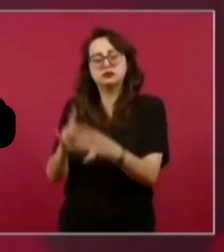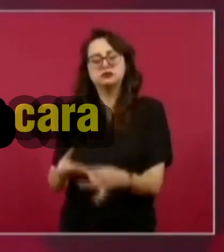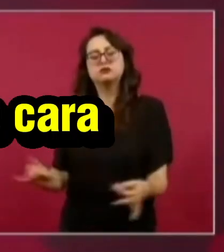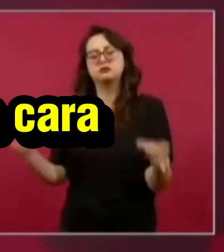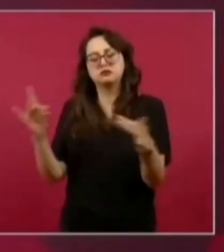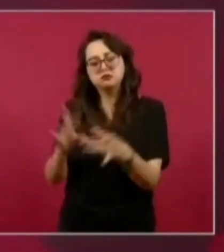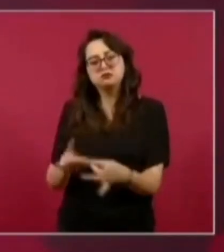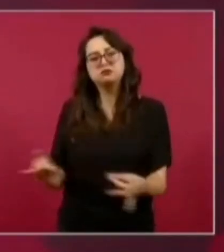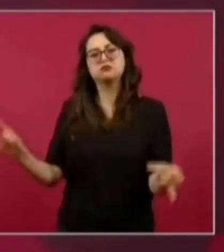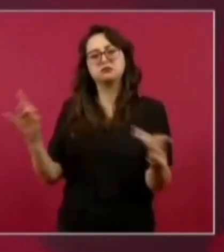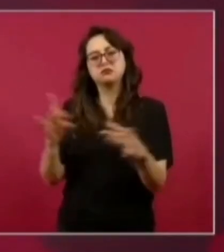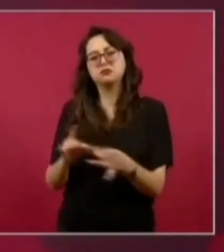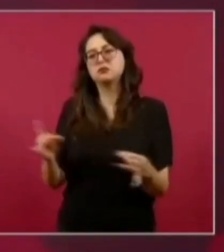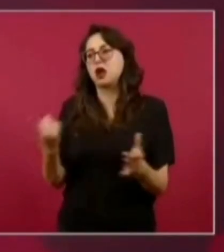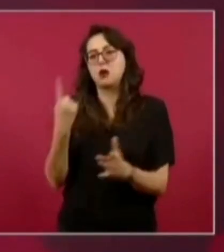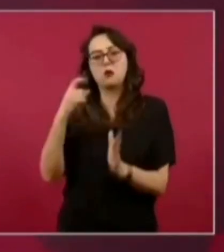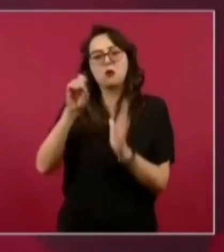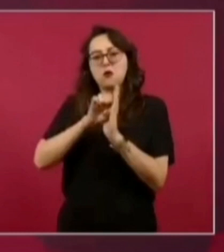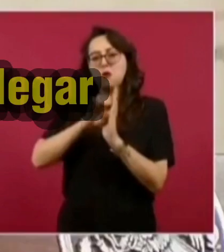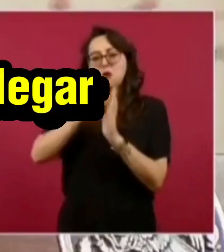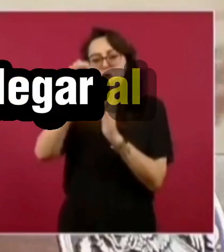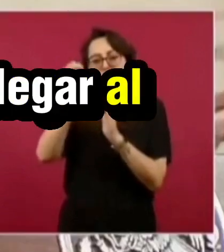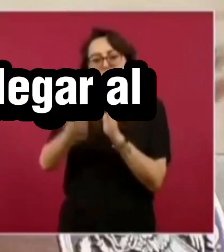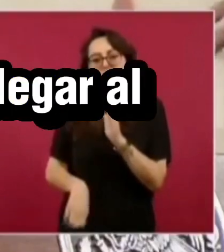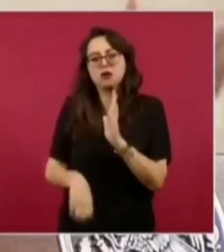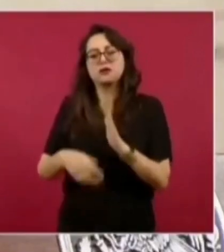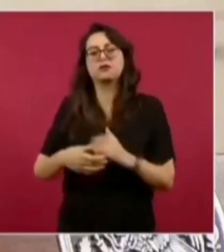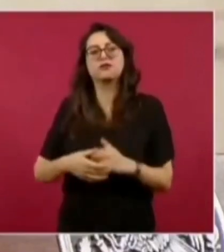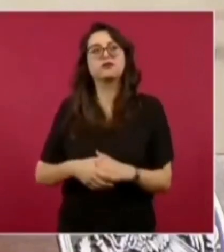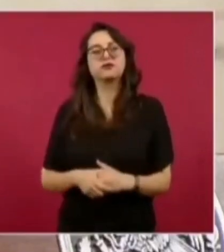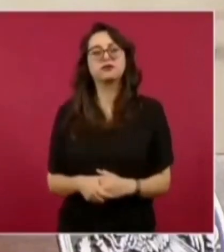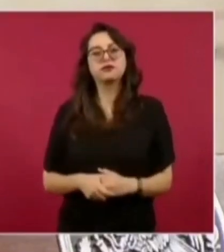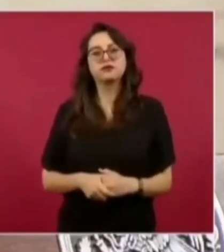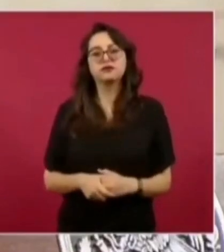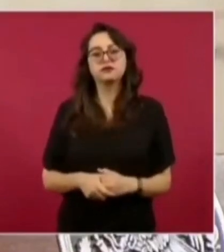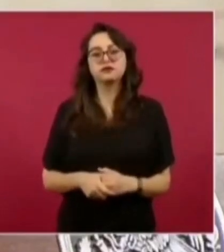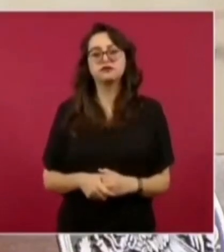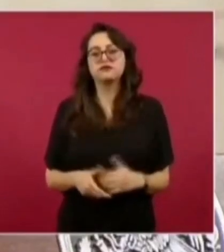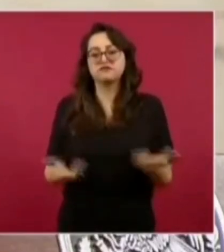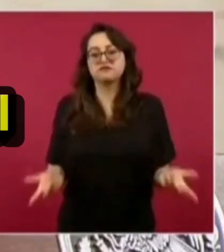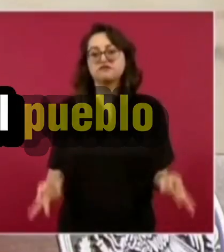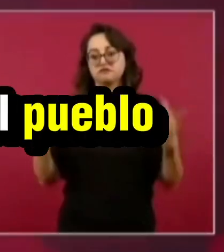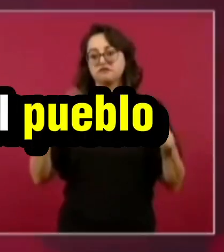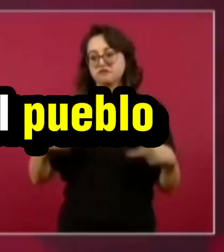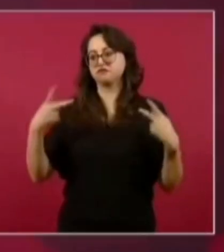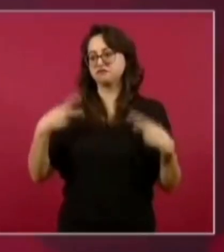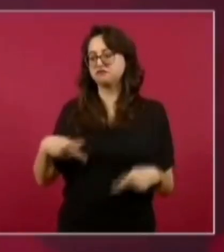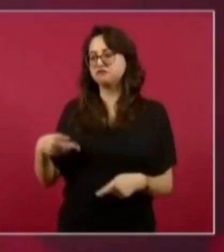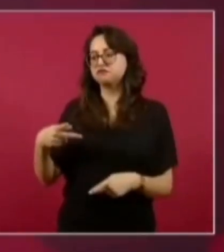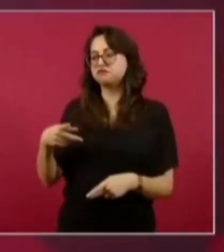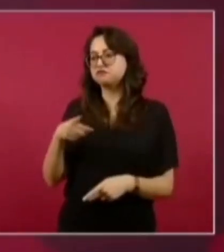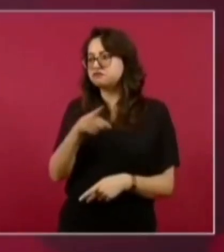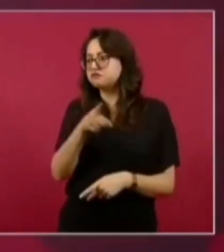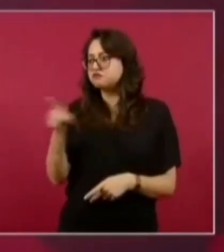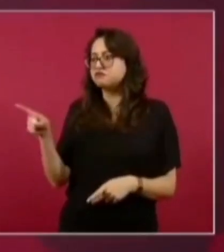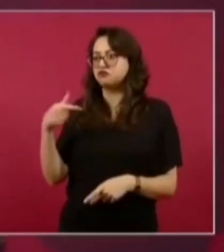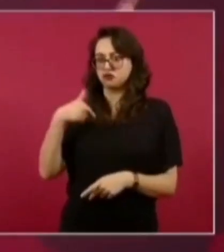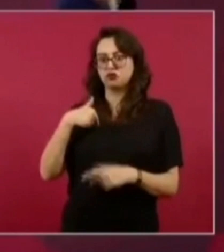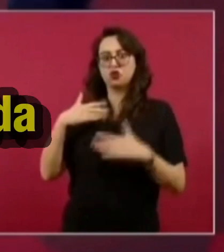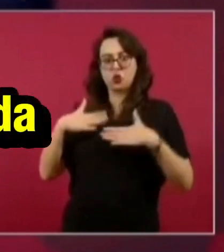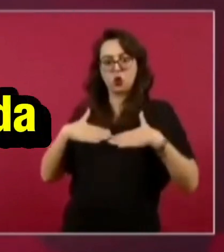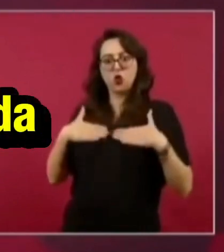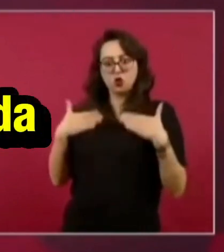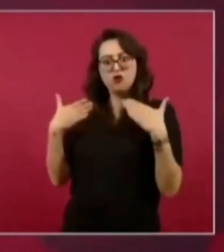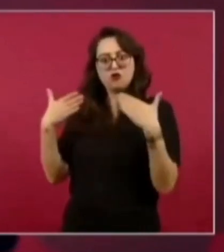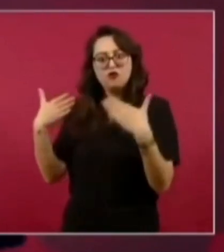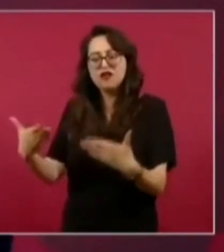unos doble cara que se encargaron de solamente llegar al poder, de solamente tener reflectores del pueblo para después darle